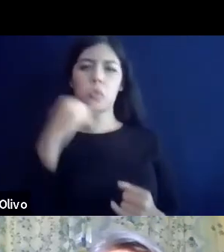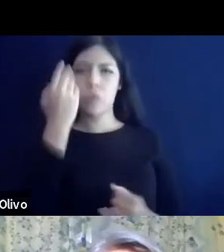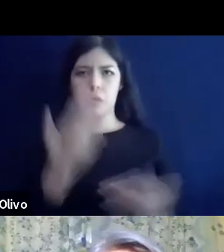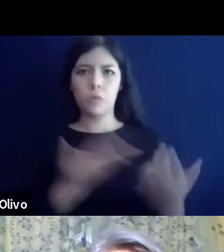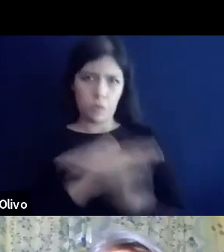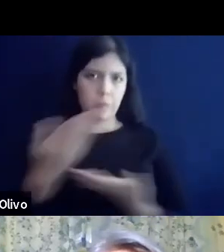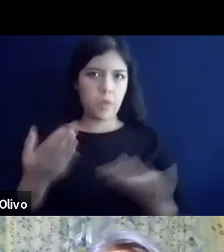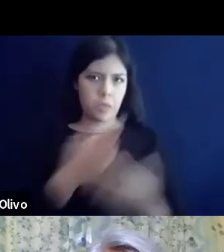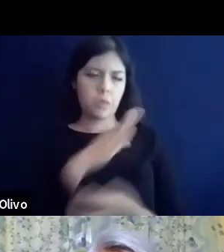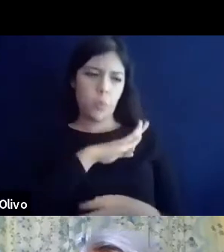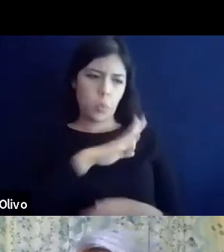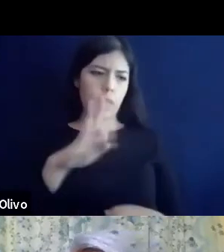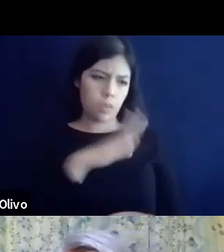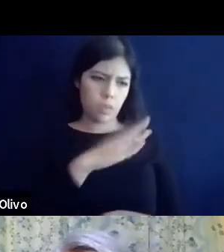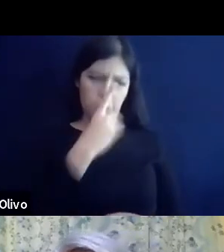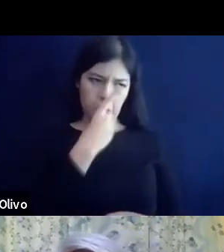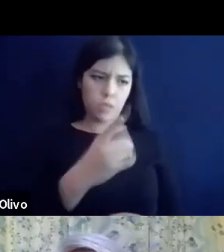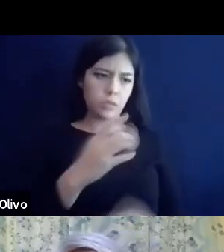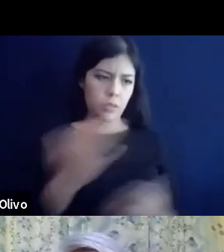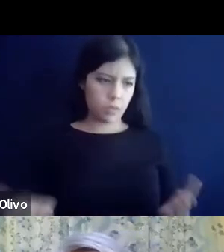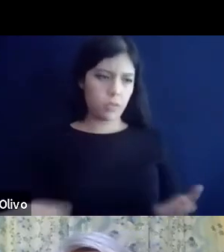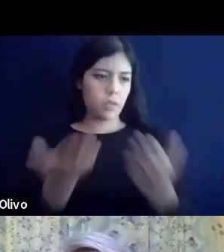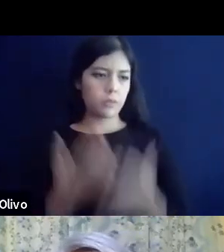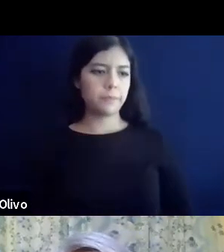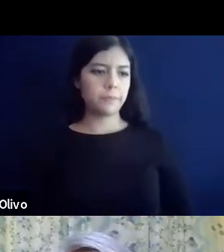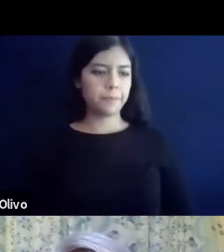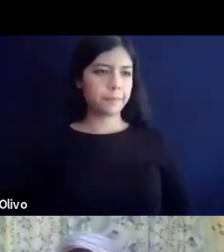micrófono y decirlo tú mismo. Adelante.